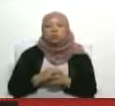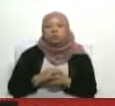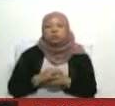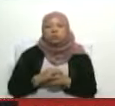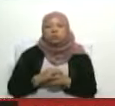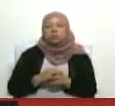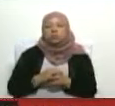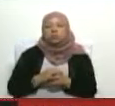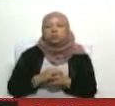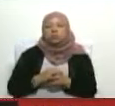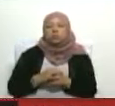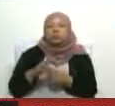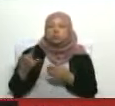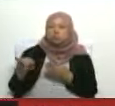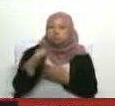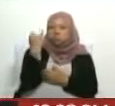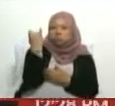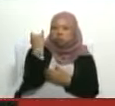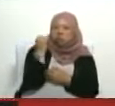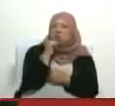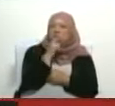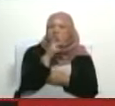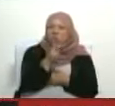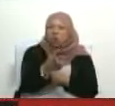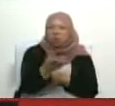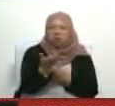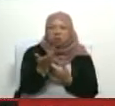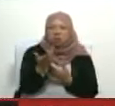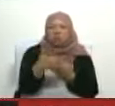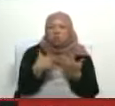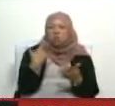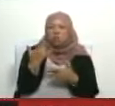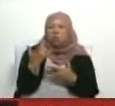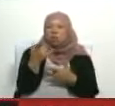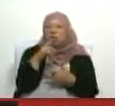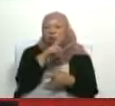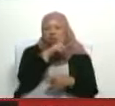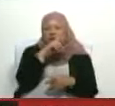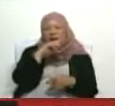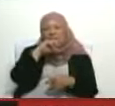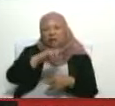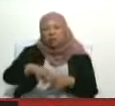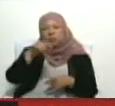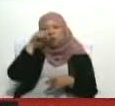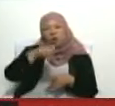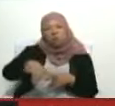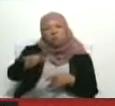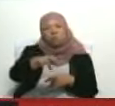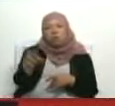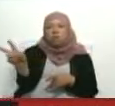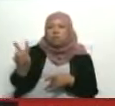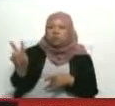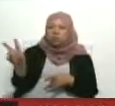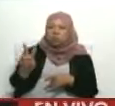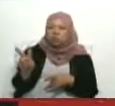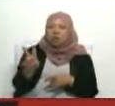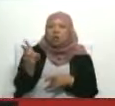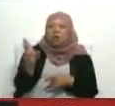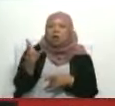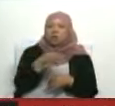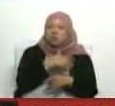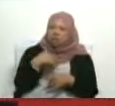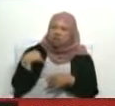de verdad que son traidores repudiables a enemigos de la nación y del pueblo de Venezuela. Quiero